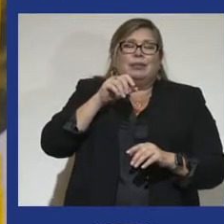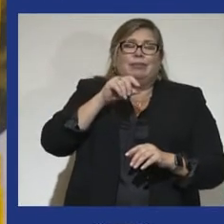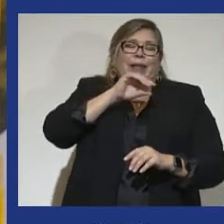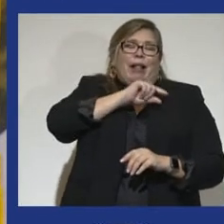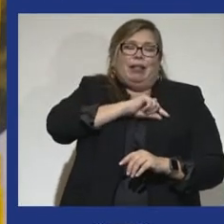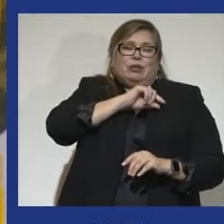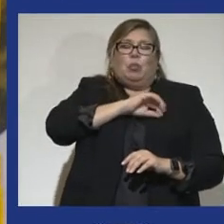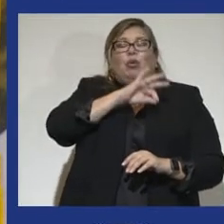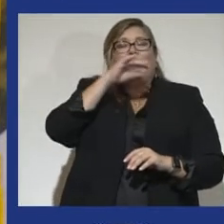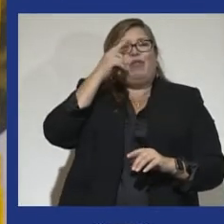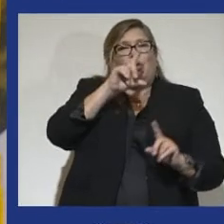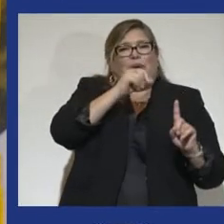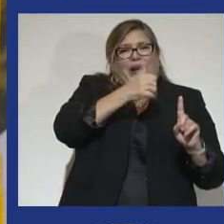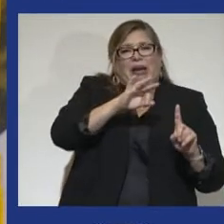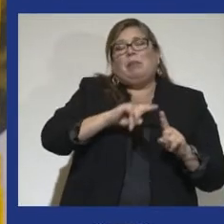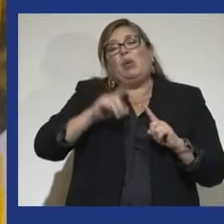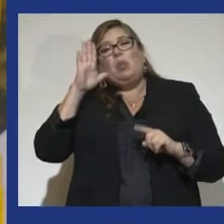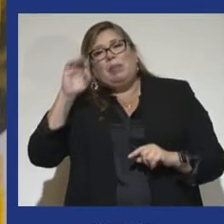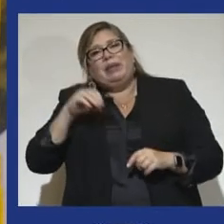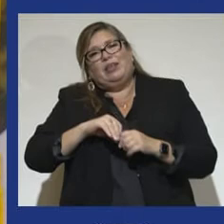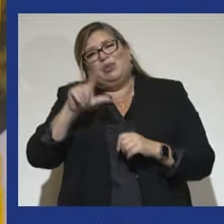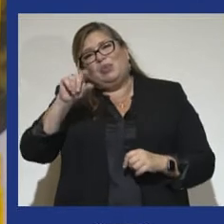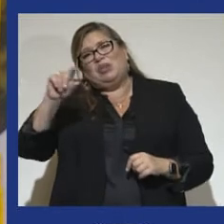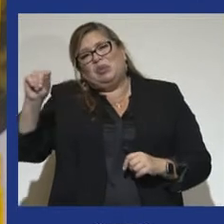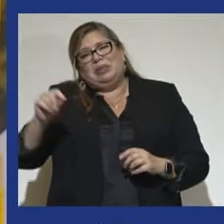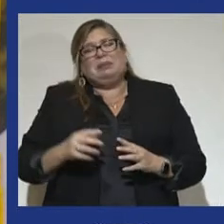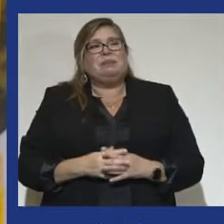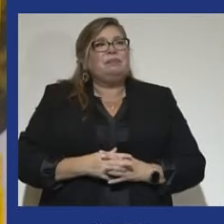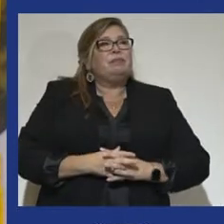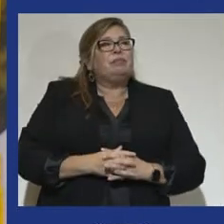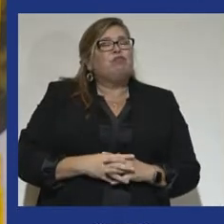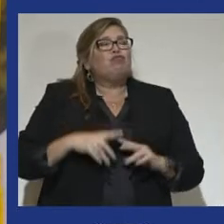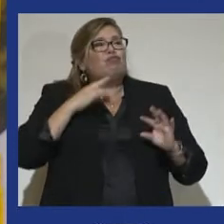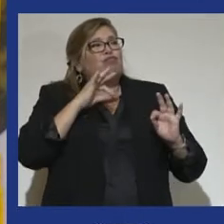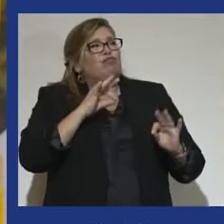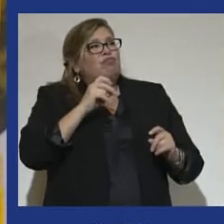que calificaran para ello en el 2020 gracias